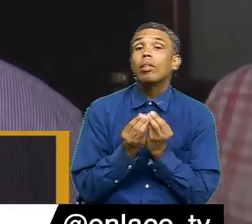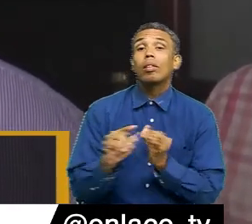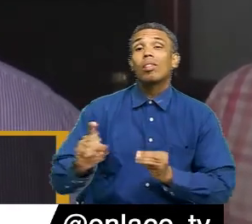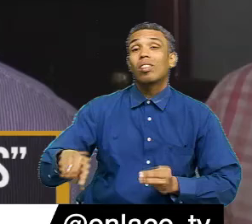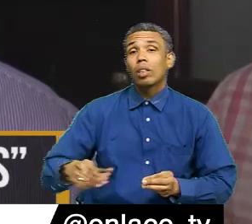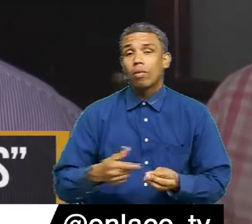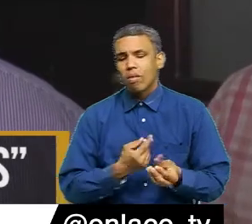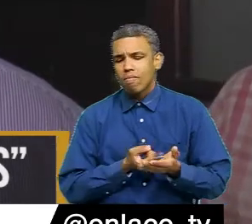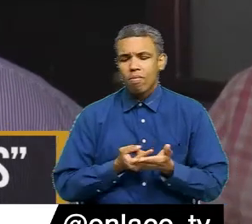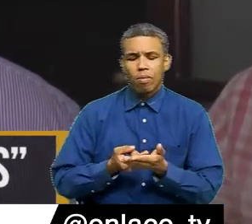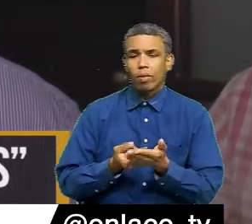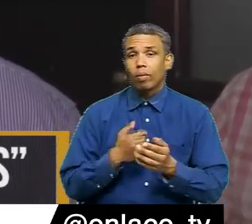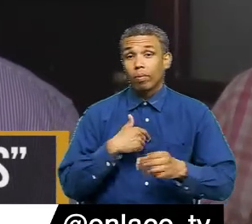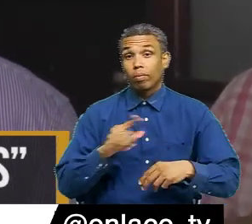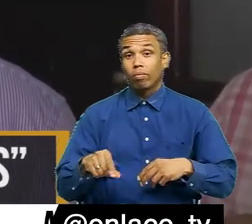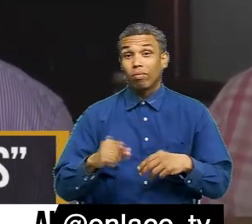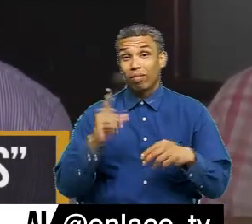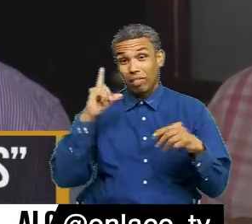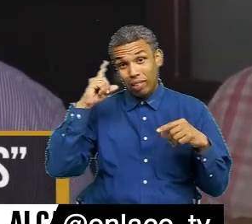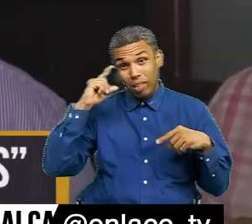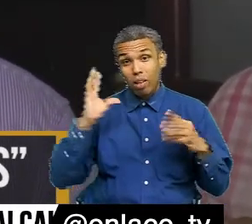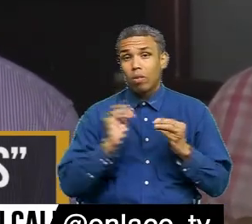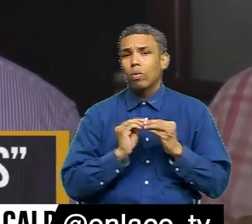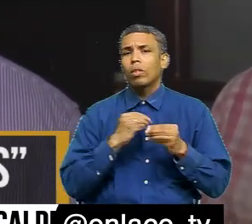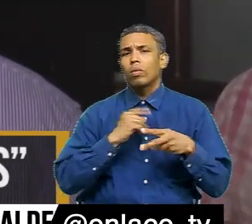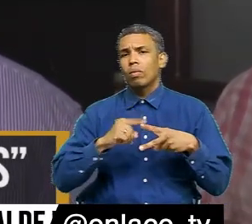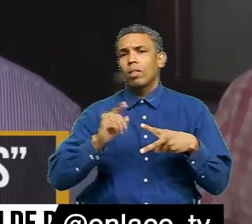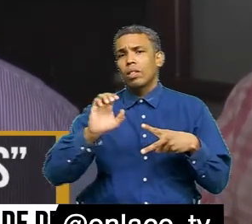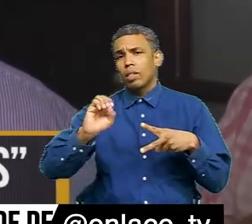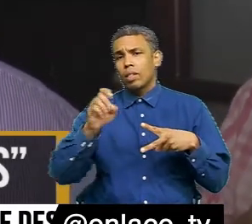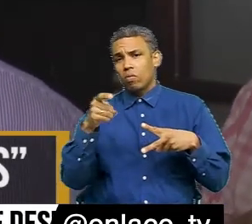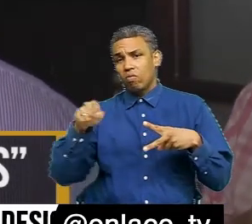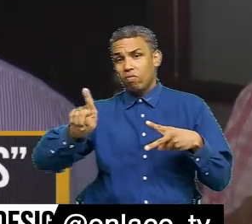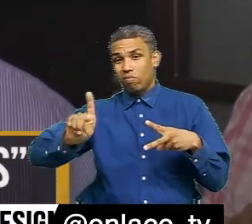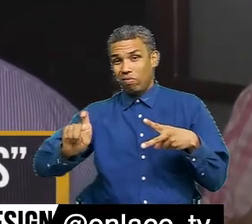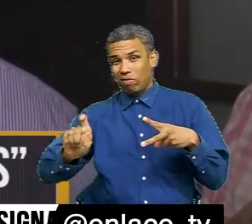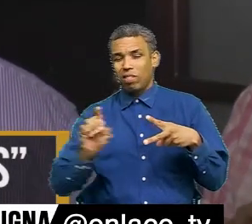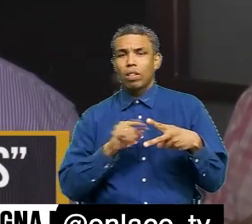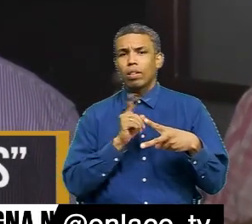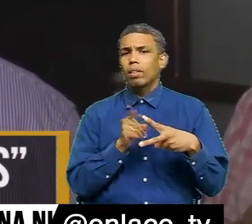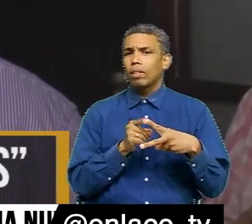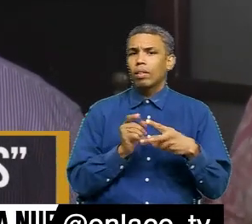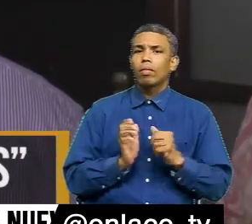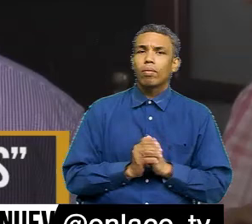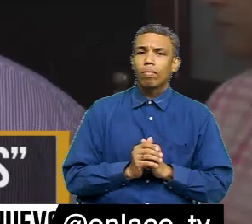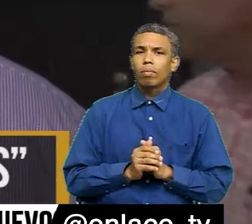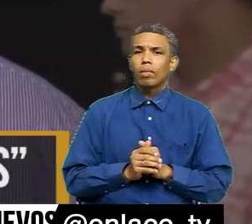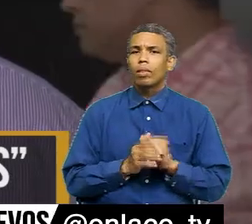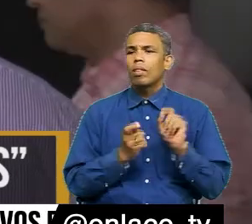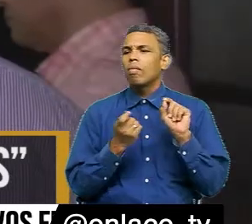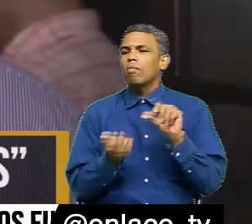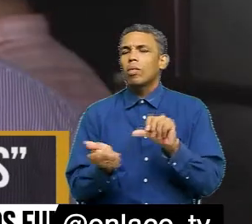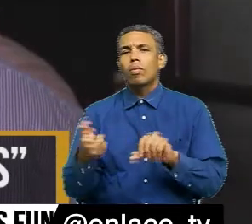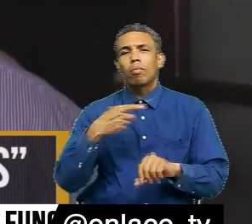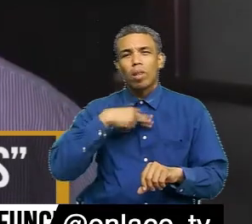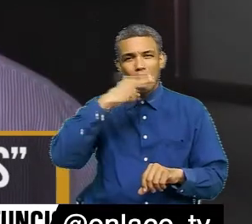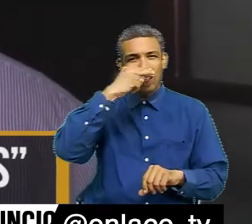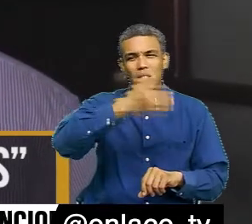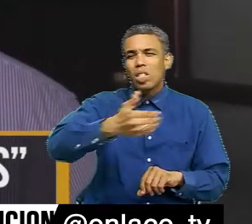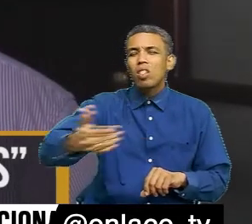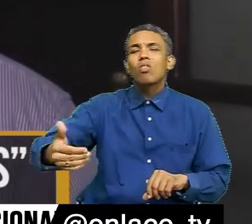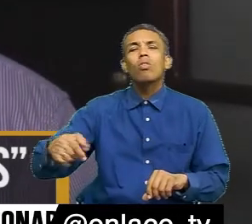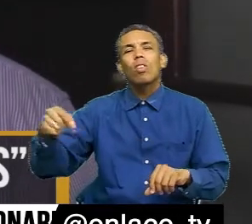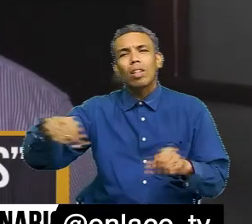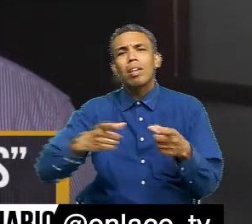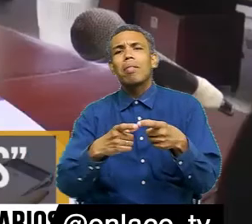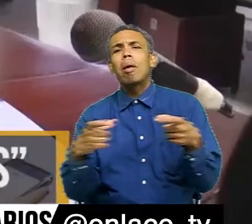preocupan. Uno es el 016, que es donde está el tema de la alimentación para los 17.000 niños.